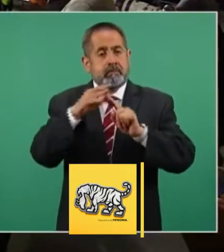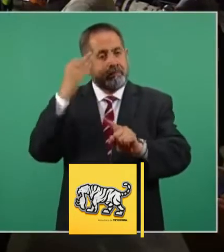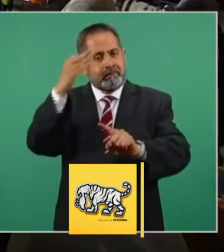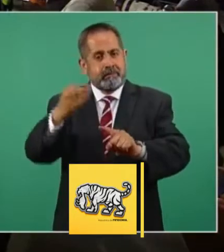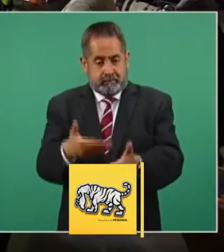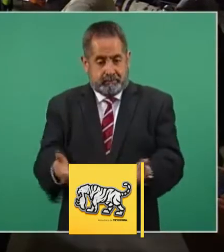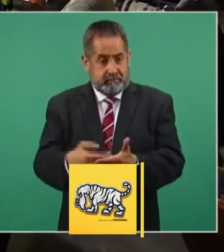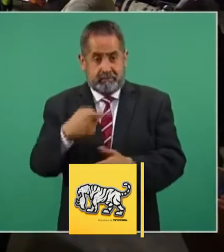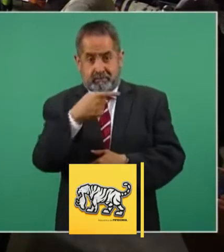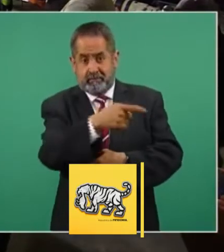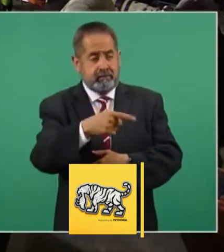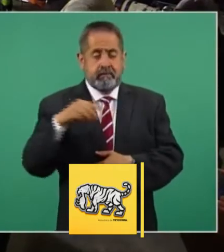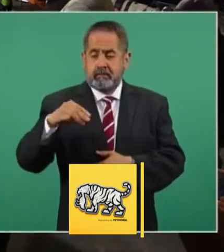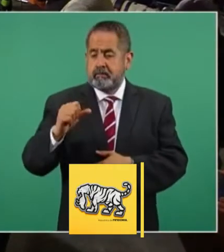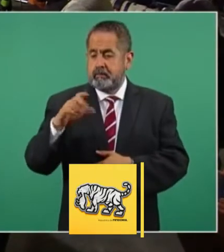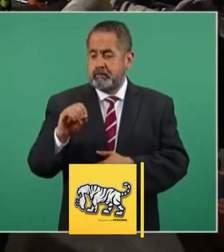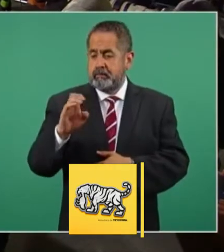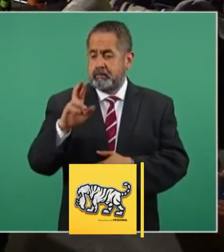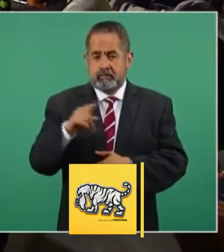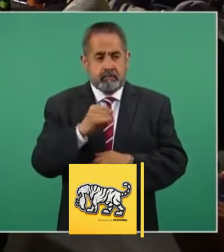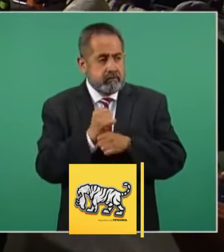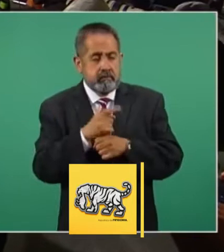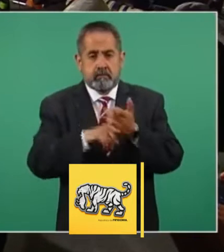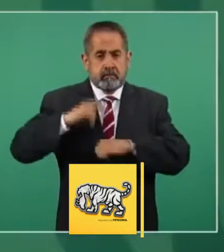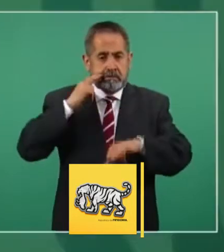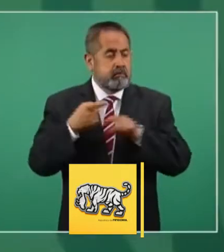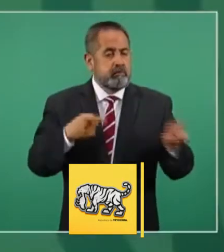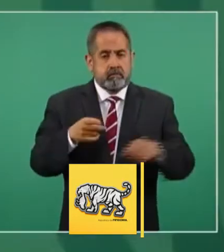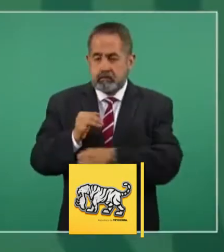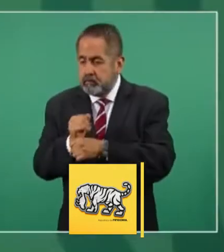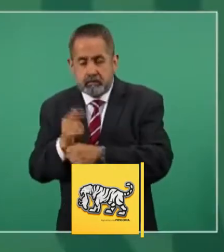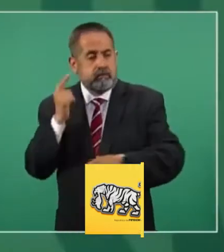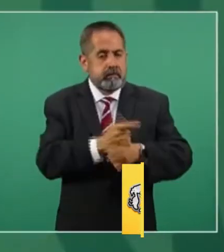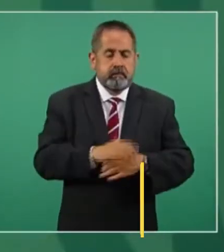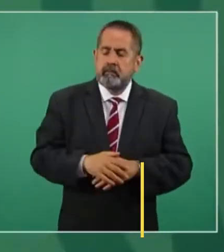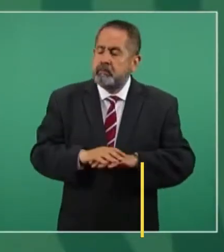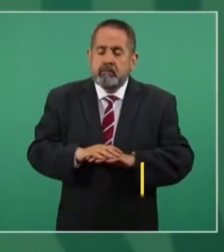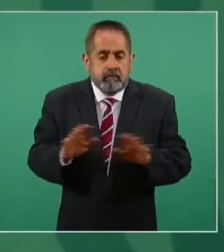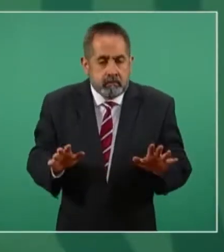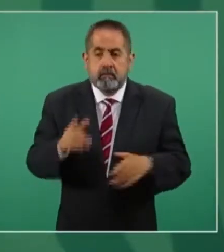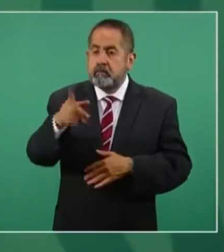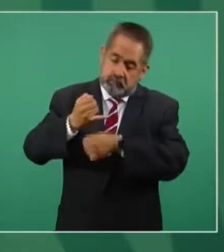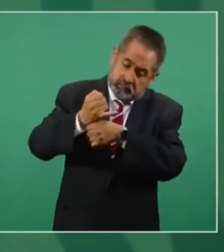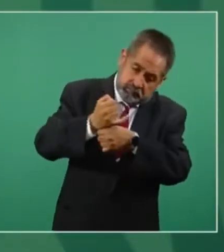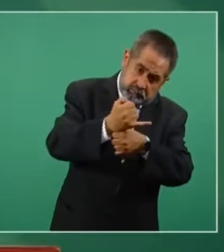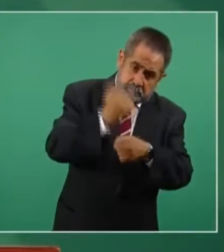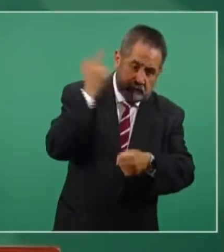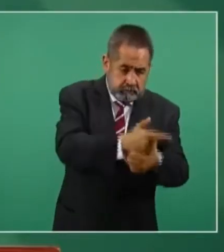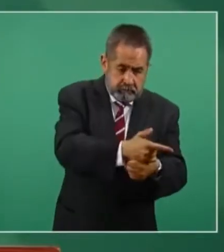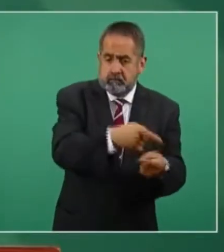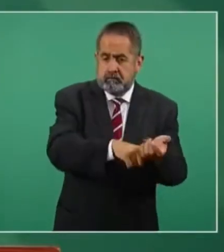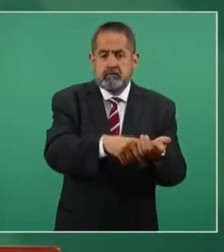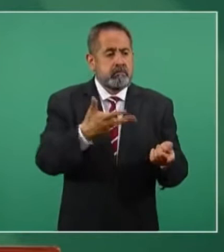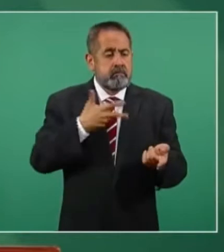gestión del actual canciller, Marcelo Ebrard. ¿Esta investigación llegaría también al actual canciller? Todo lo que se tenga que saber. Siempre la ciudadanía,